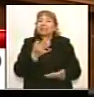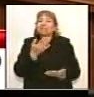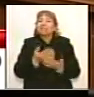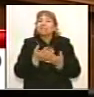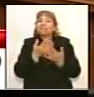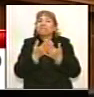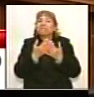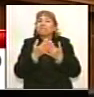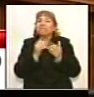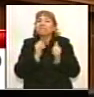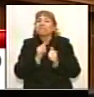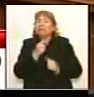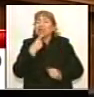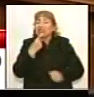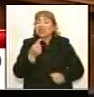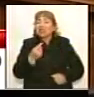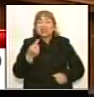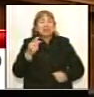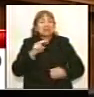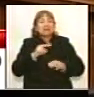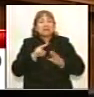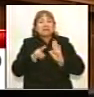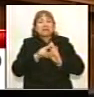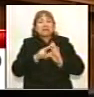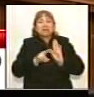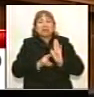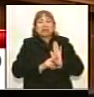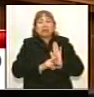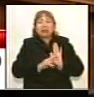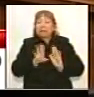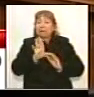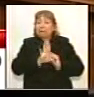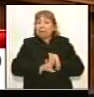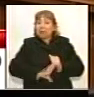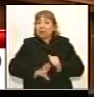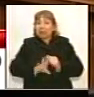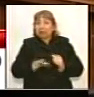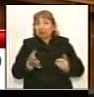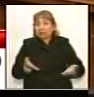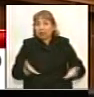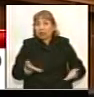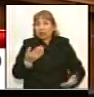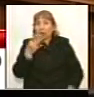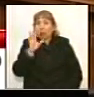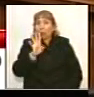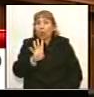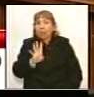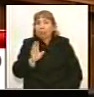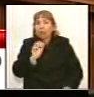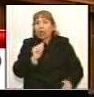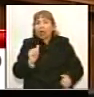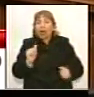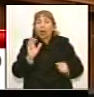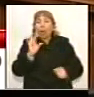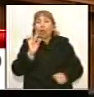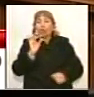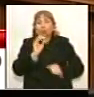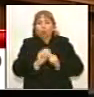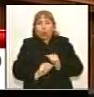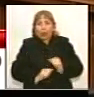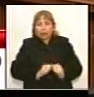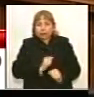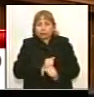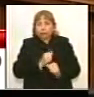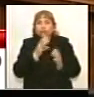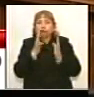actual norma de lavado de activos establece que la pena base va entre los 4 y los 8 años y la forma agravada